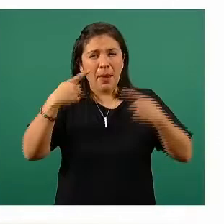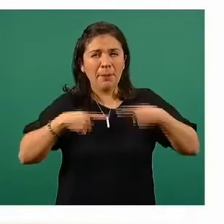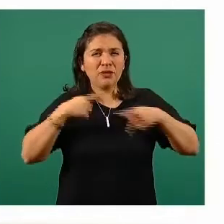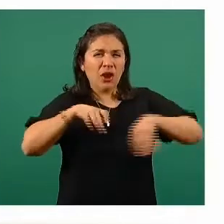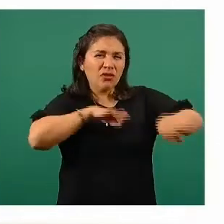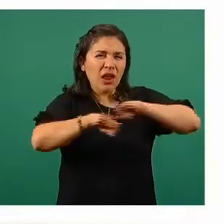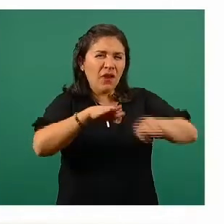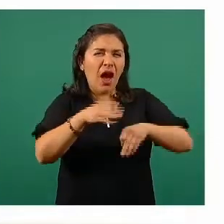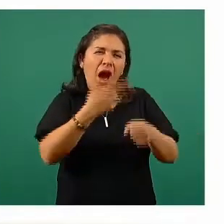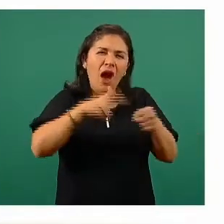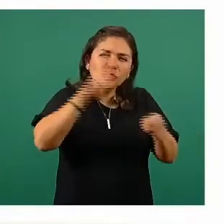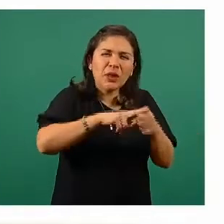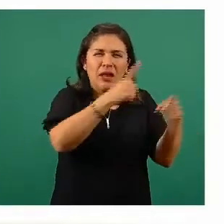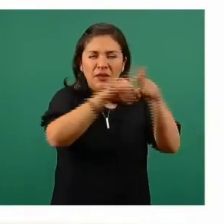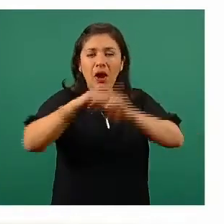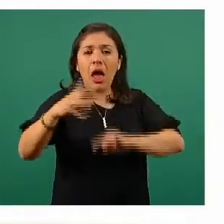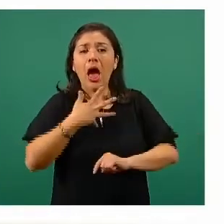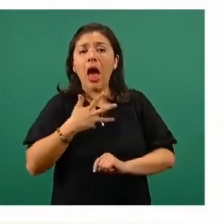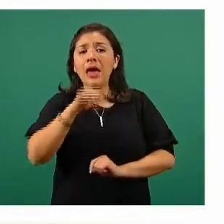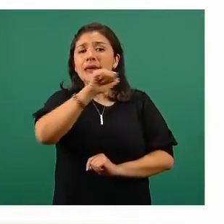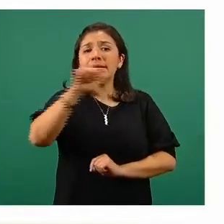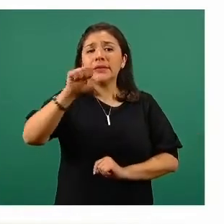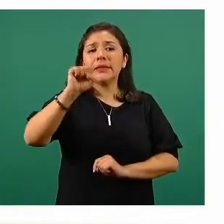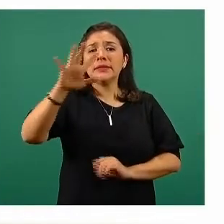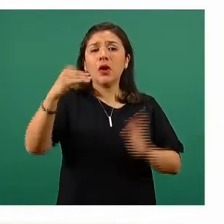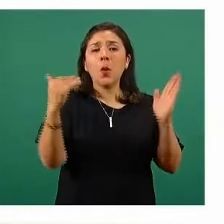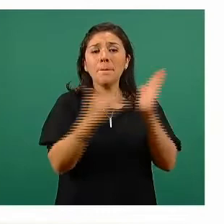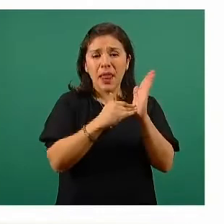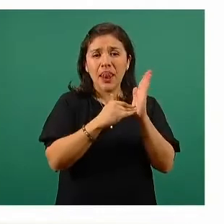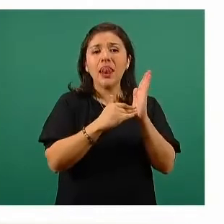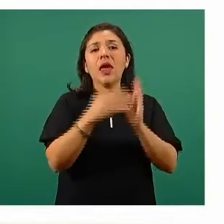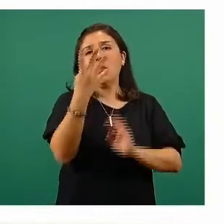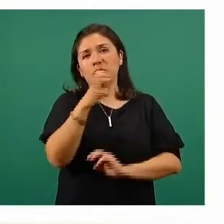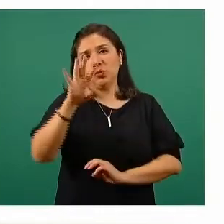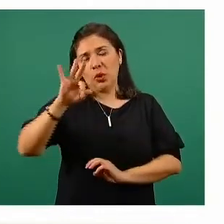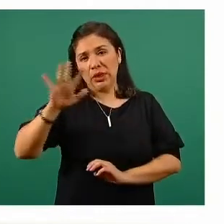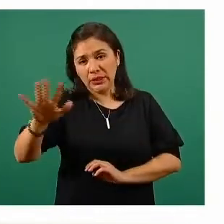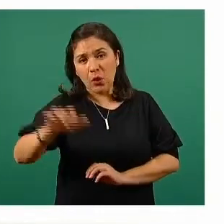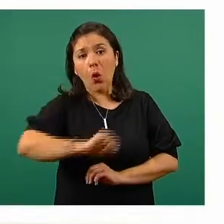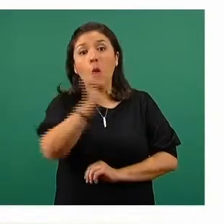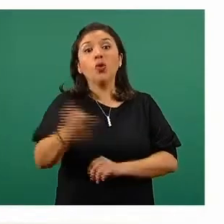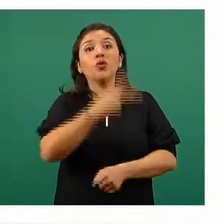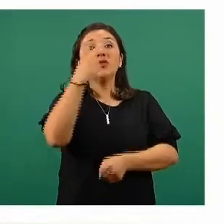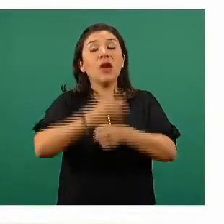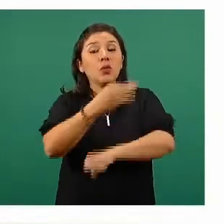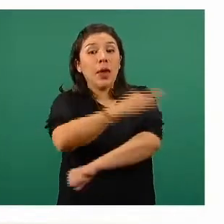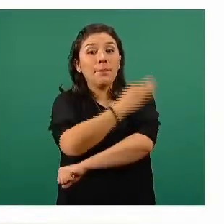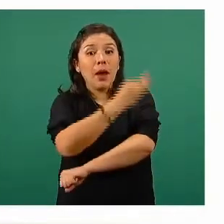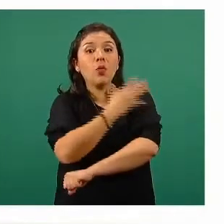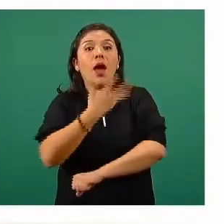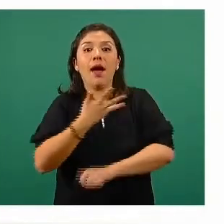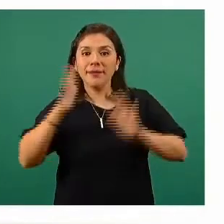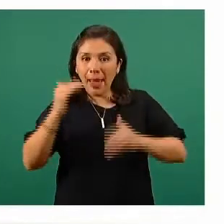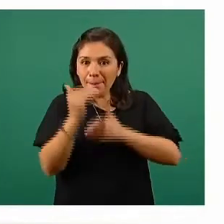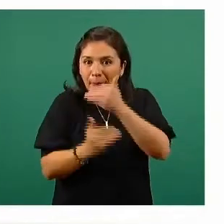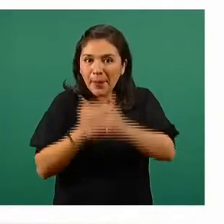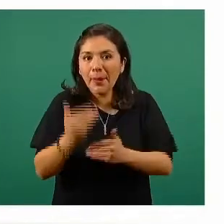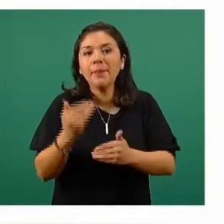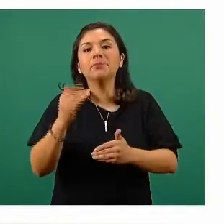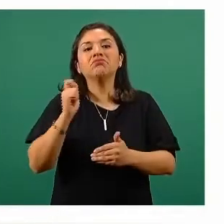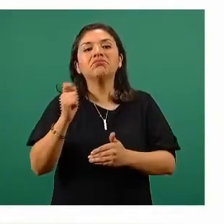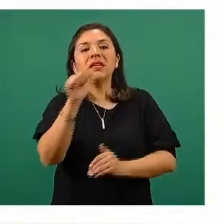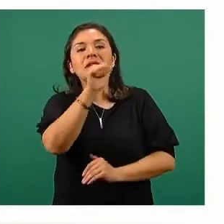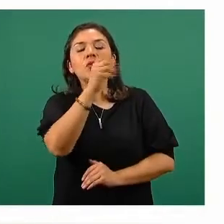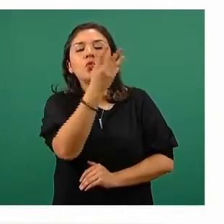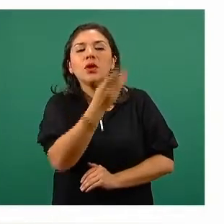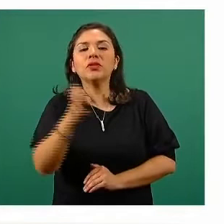salud, ya aplicamos arriba de 665,000 y en las segundas dosis ya llevamos un avance importante, llevamos aplicadas